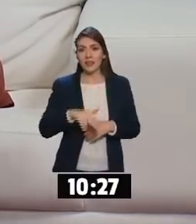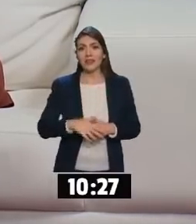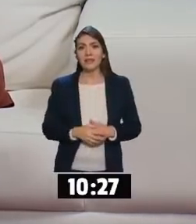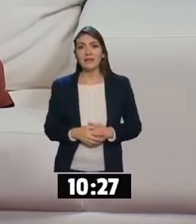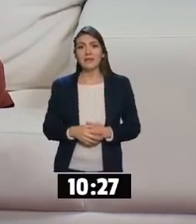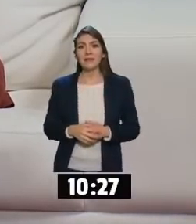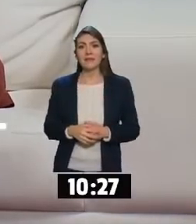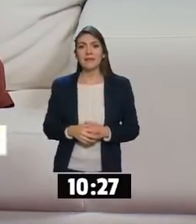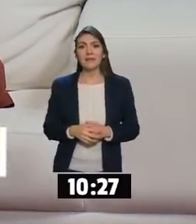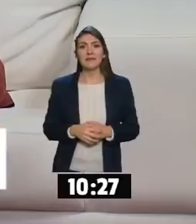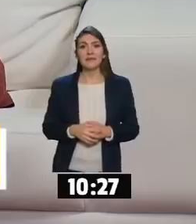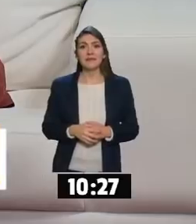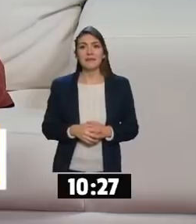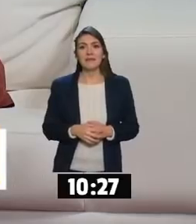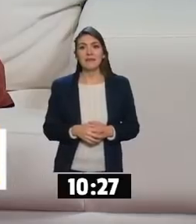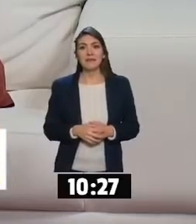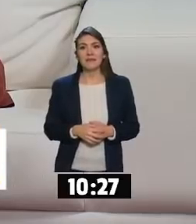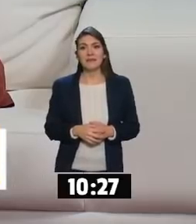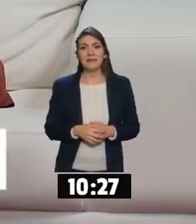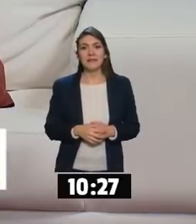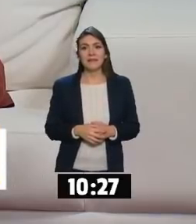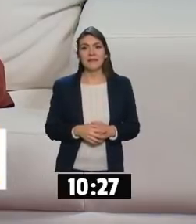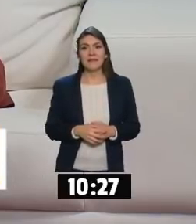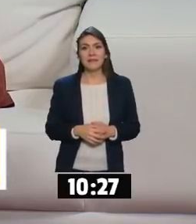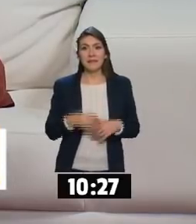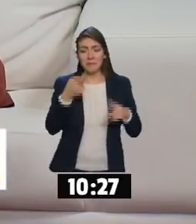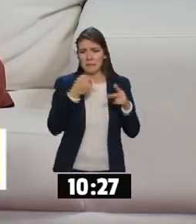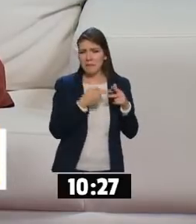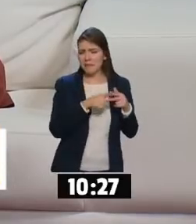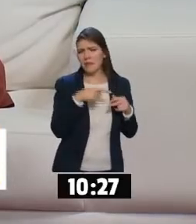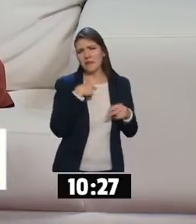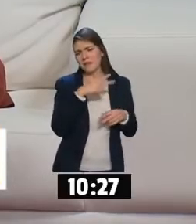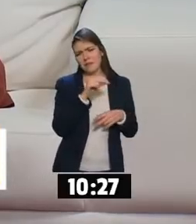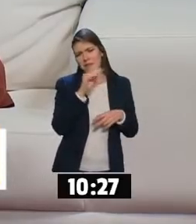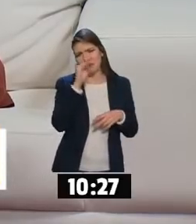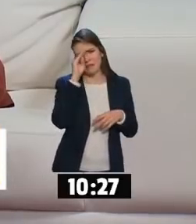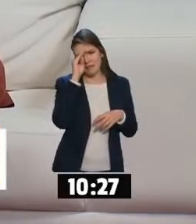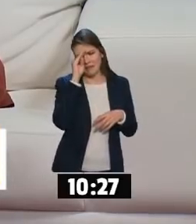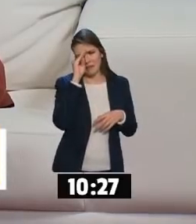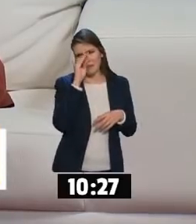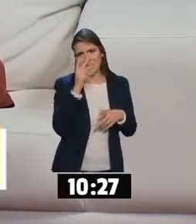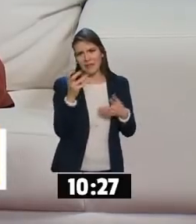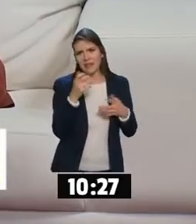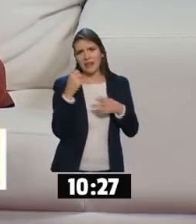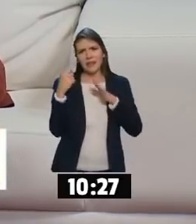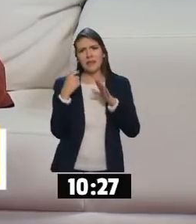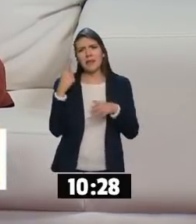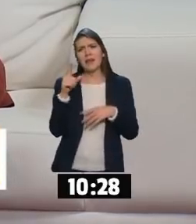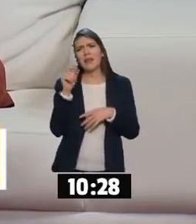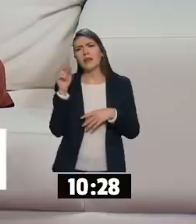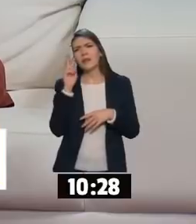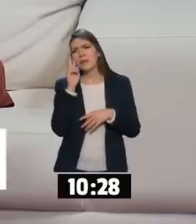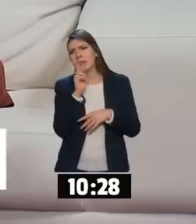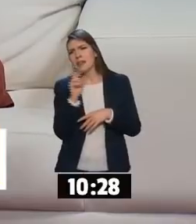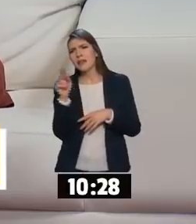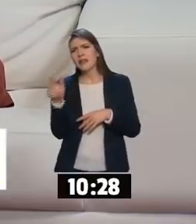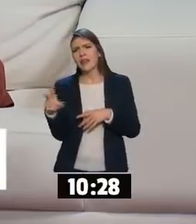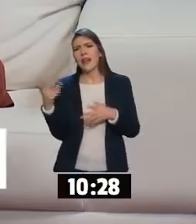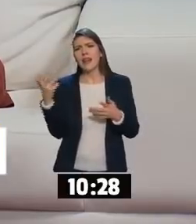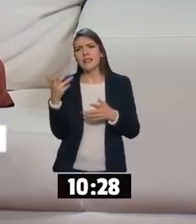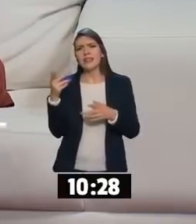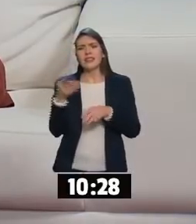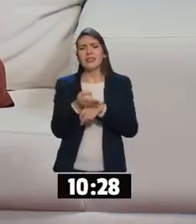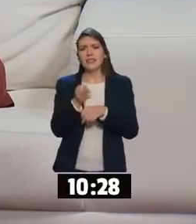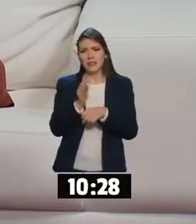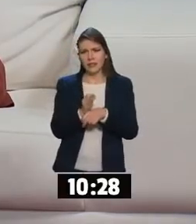al principio no pensaba dirigirla yo, pero como vi que él ya estaba con la onda del stand-up, pero todos los años desde que conozco el guión,